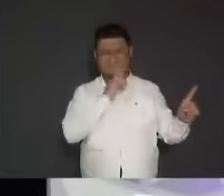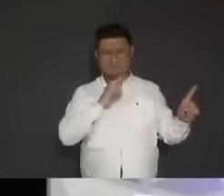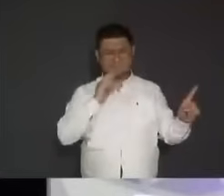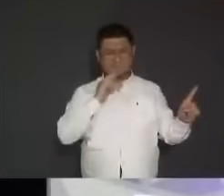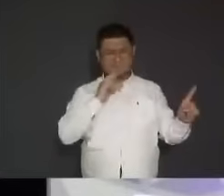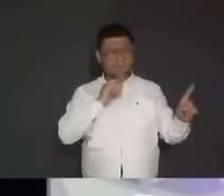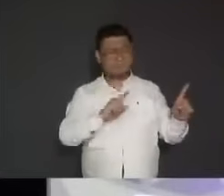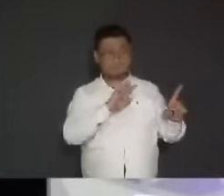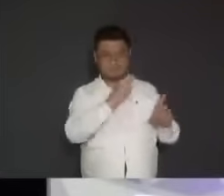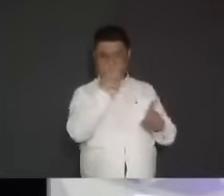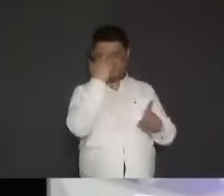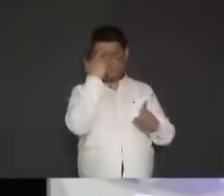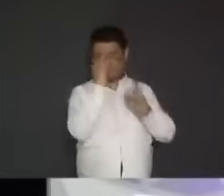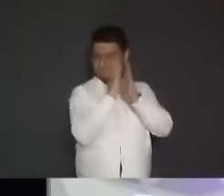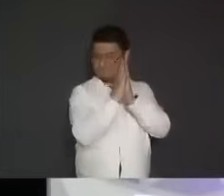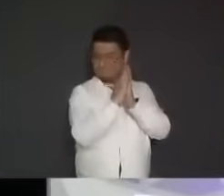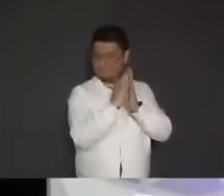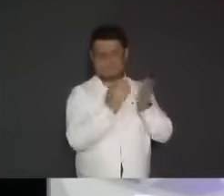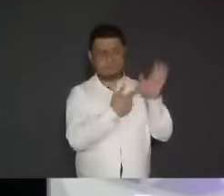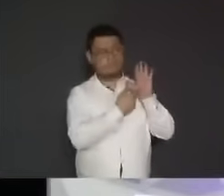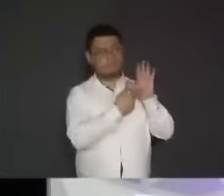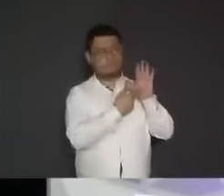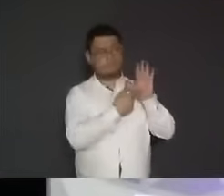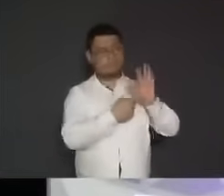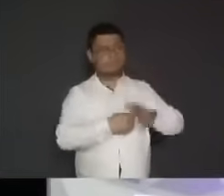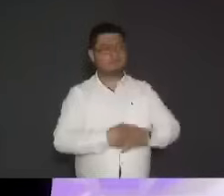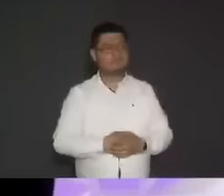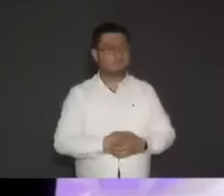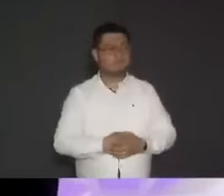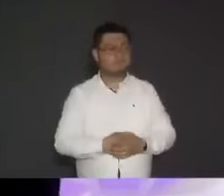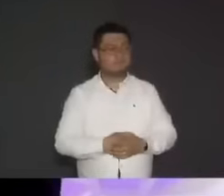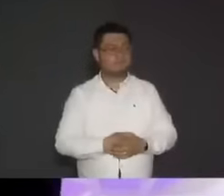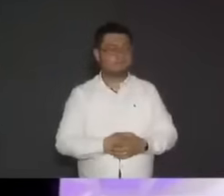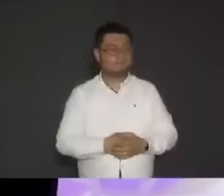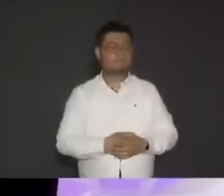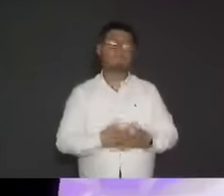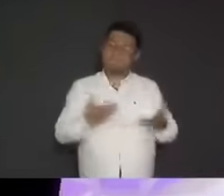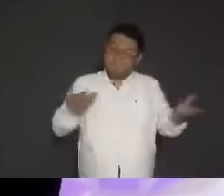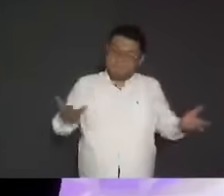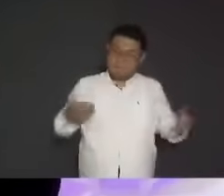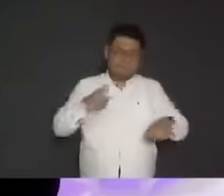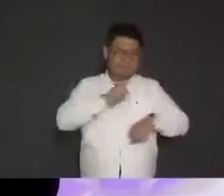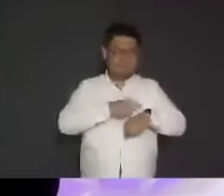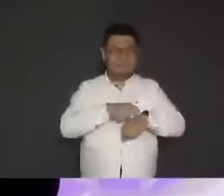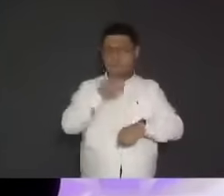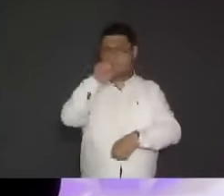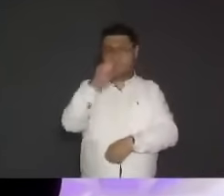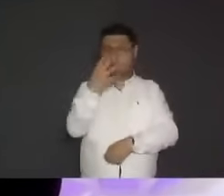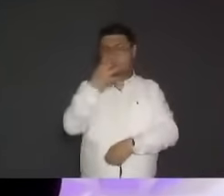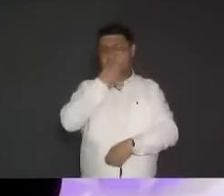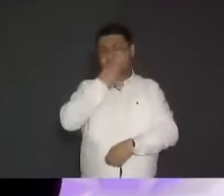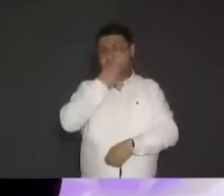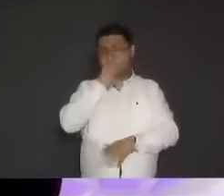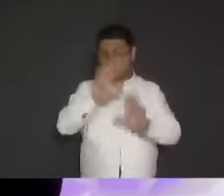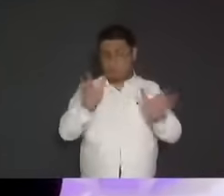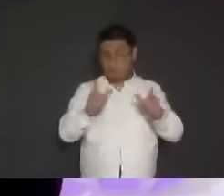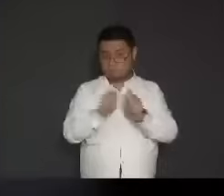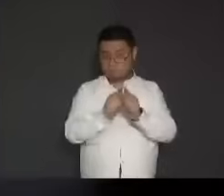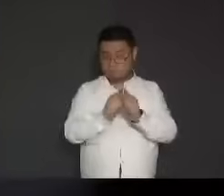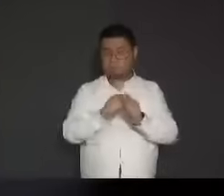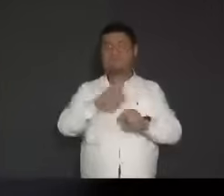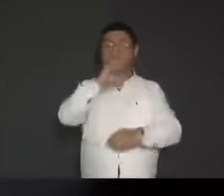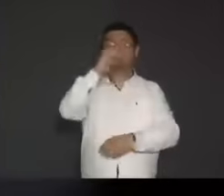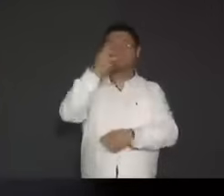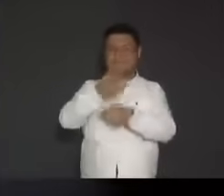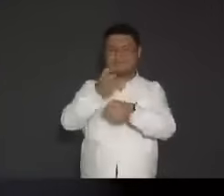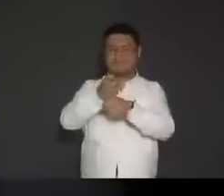que tienes que recordar. Gracias. Bien, pues si nadie más va a ocupar sus 24 segundos, candidata, nos iríamos al tercer segmento.